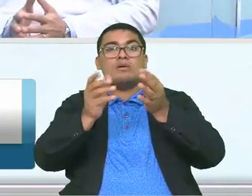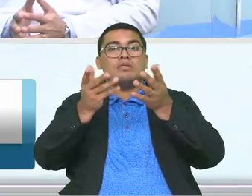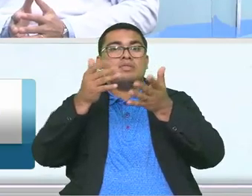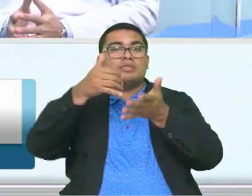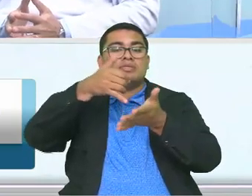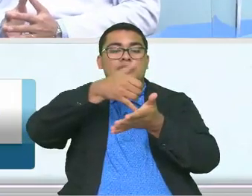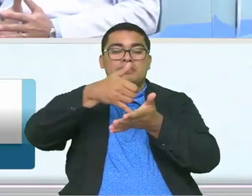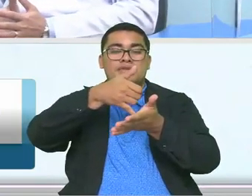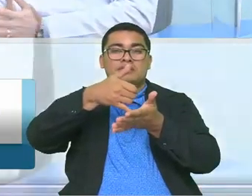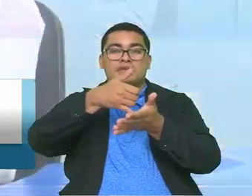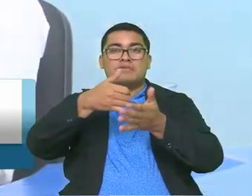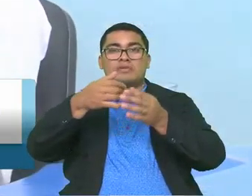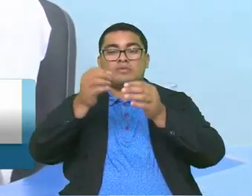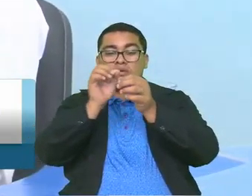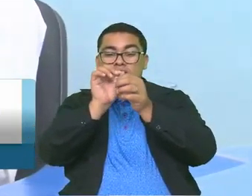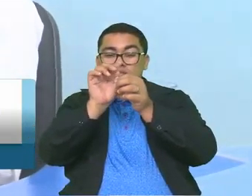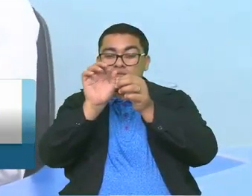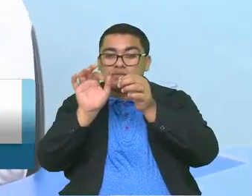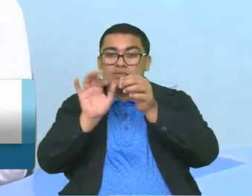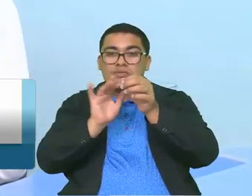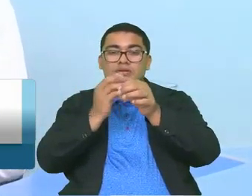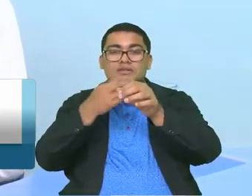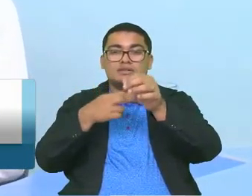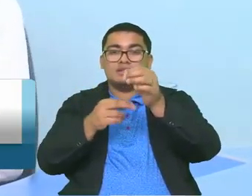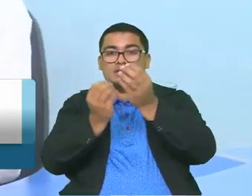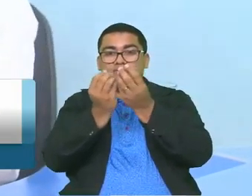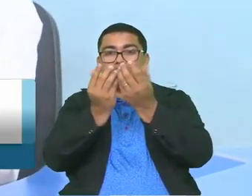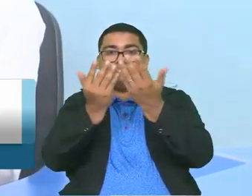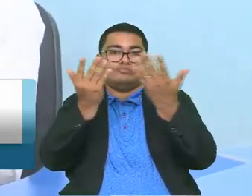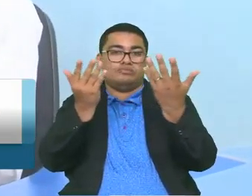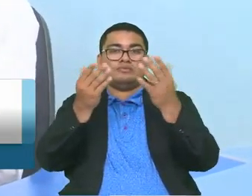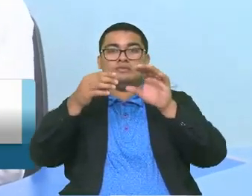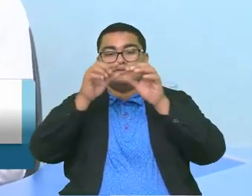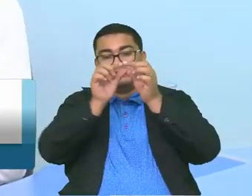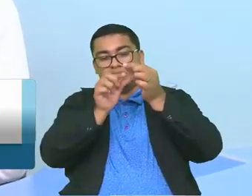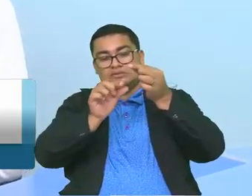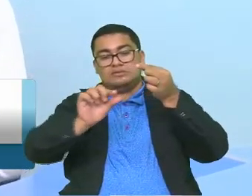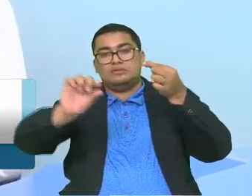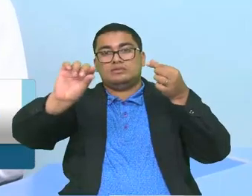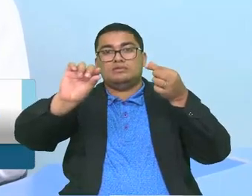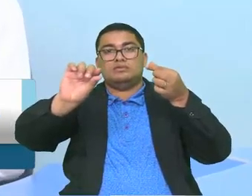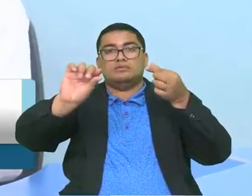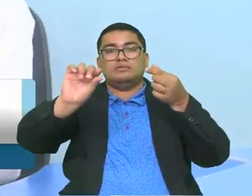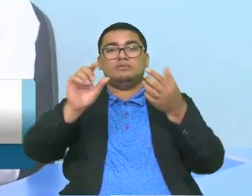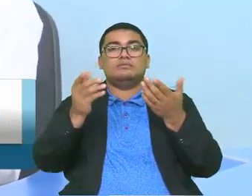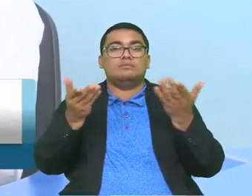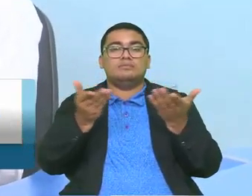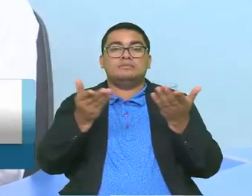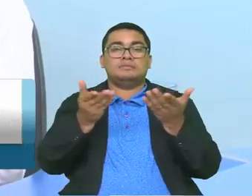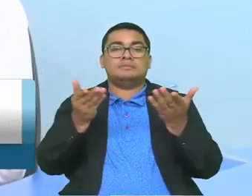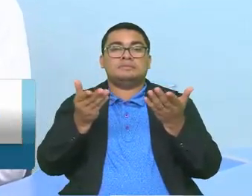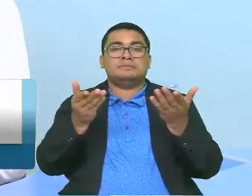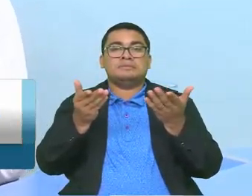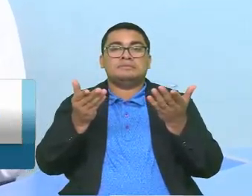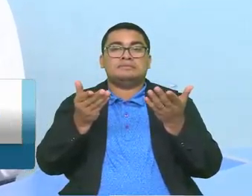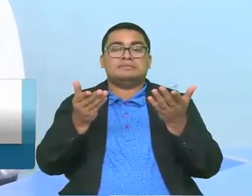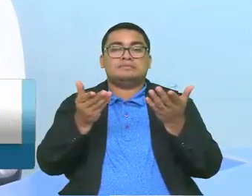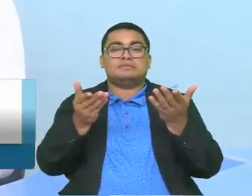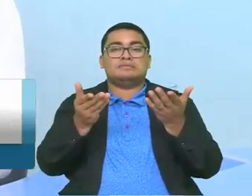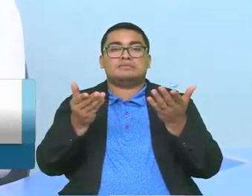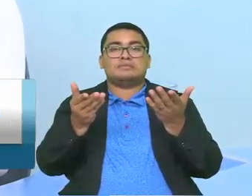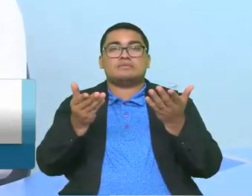óptico inflamado. Ahí lo que se observa es la papila del nervio óptico, es decir, la cabeza del nervio óptico. Ya, y este generalmente